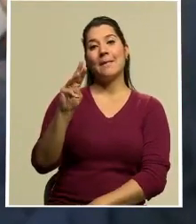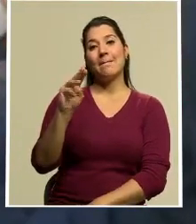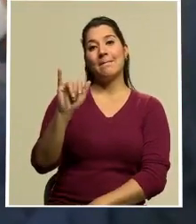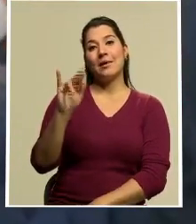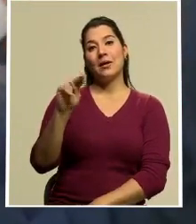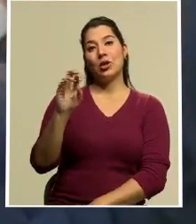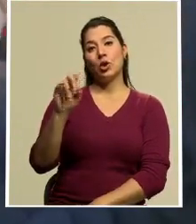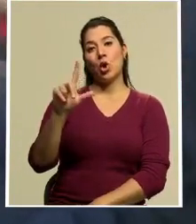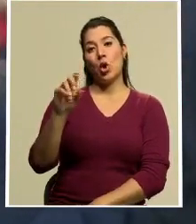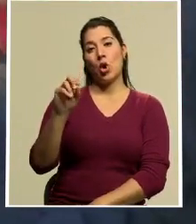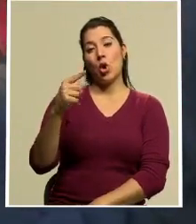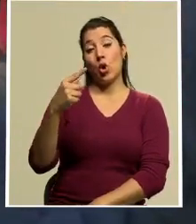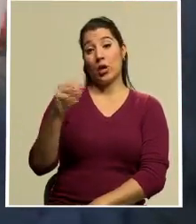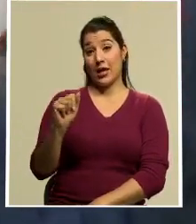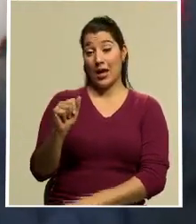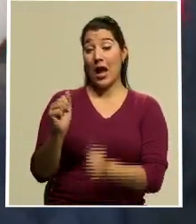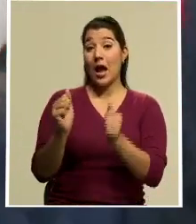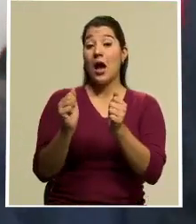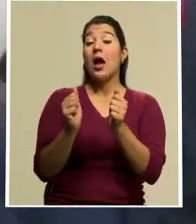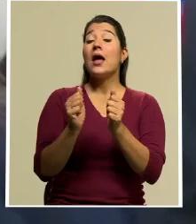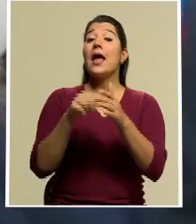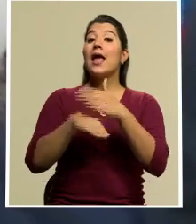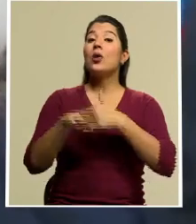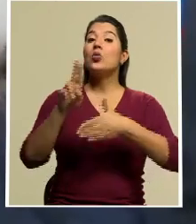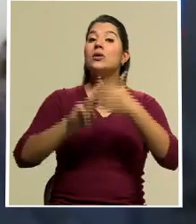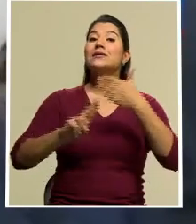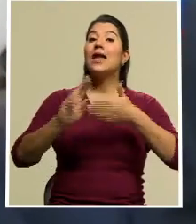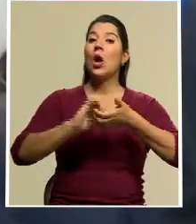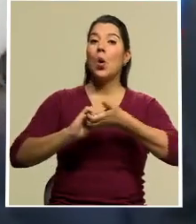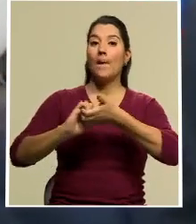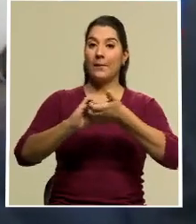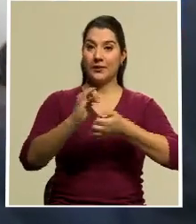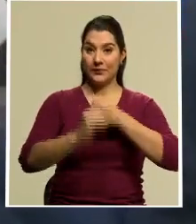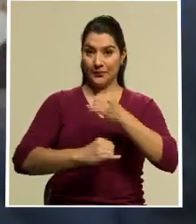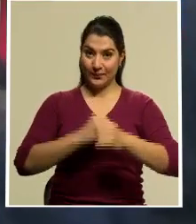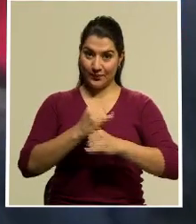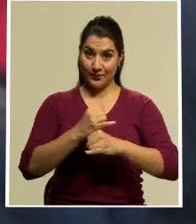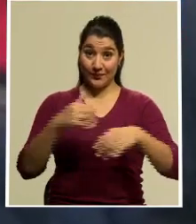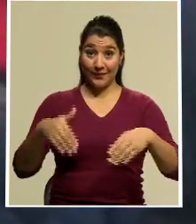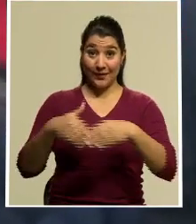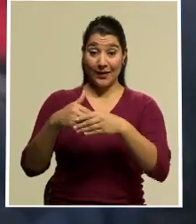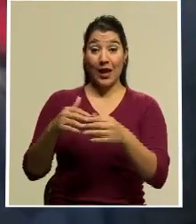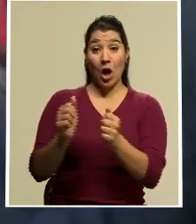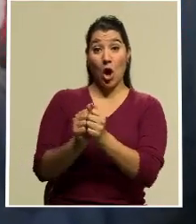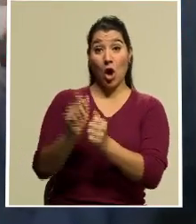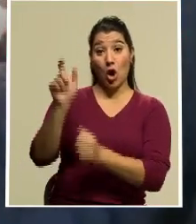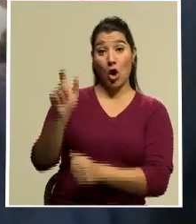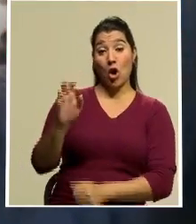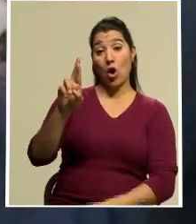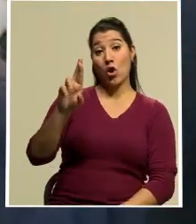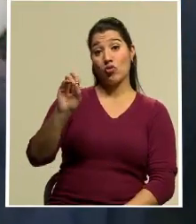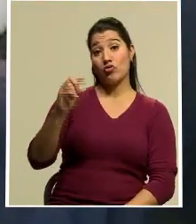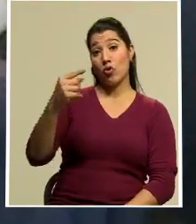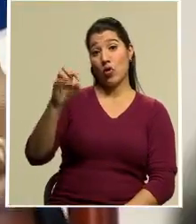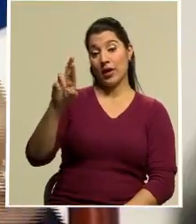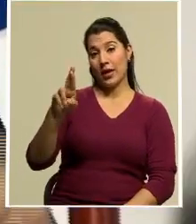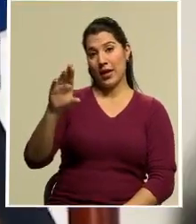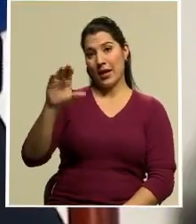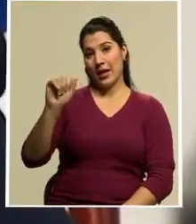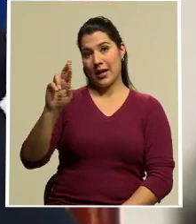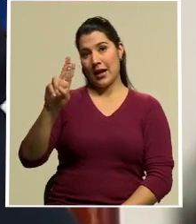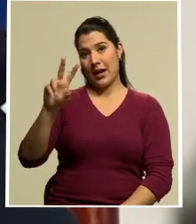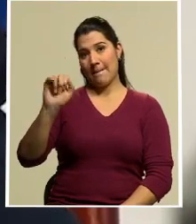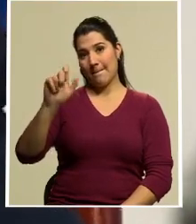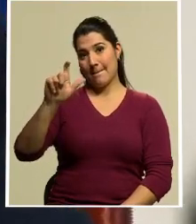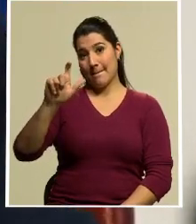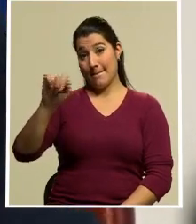Humana de la Universidad de Cooperación Internacional. Está casada con Roger Carvajal Bonilla, con quien tiene